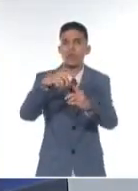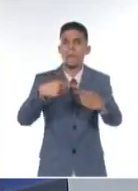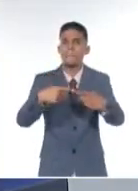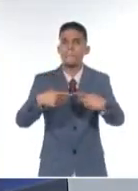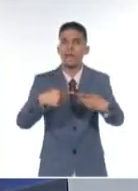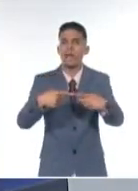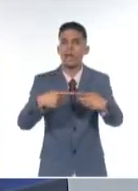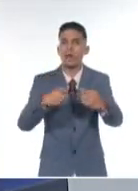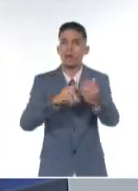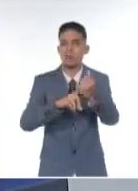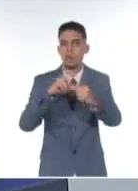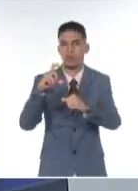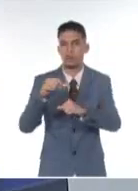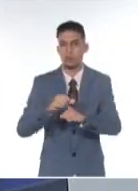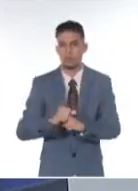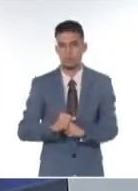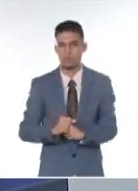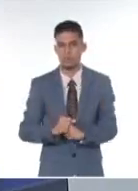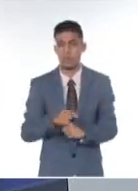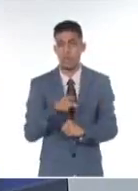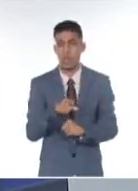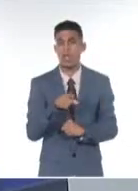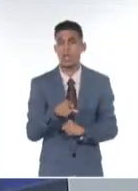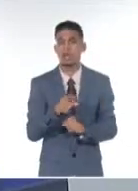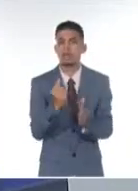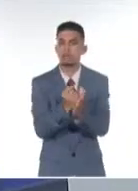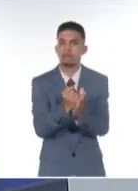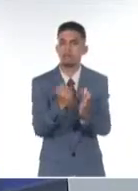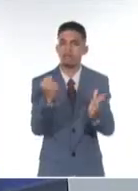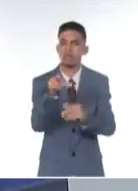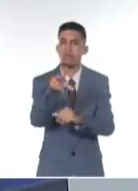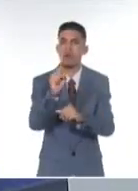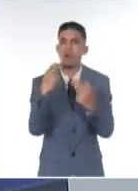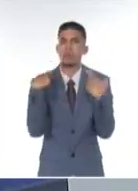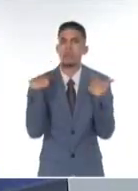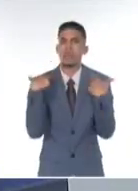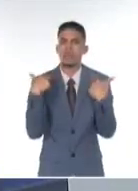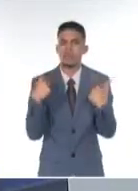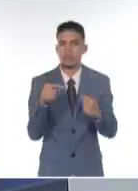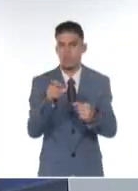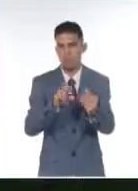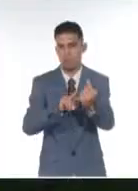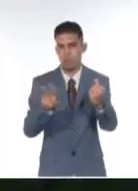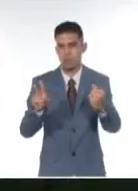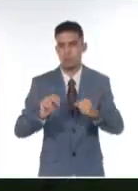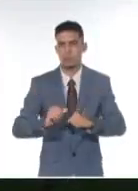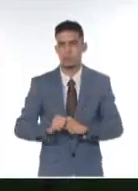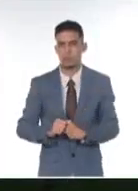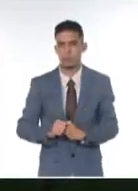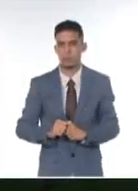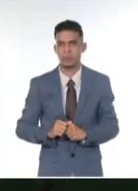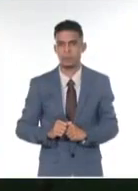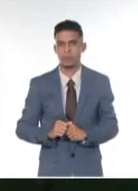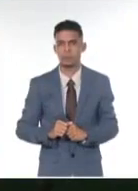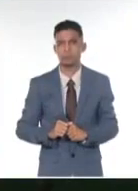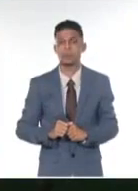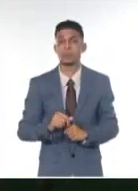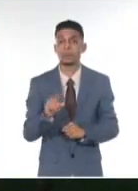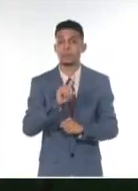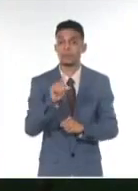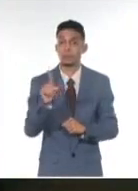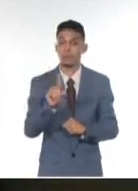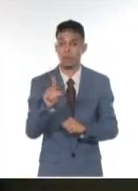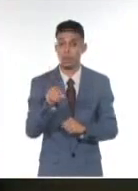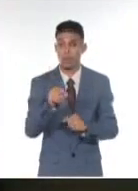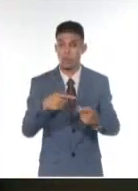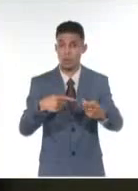comité provincial del partido en la cita se aprobó la nueva dirección política de ese territorio el onceno pleno extraordinario del